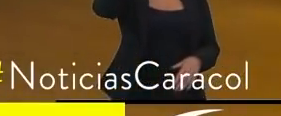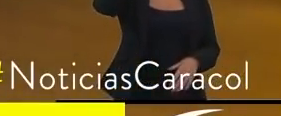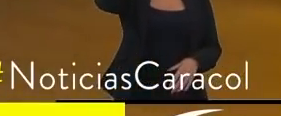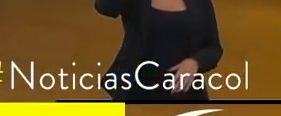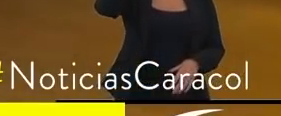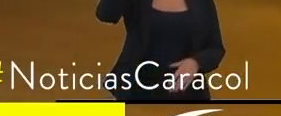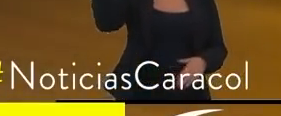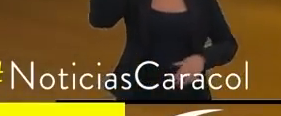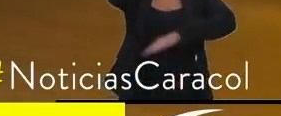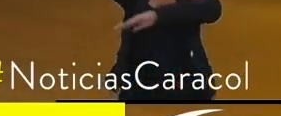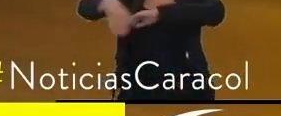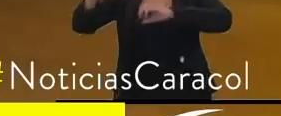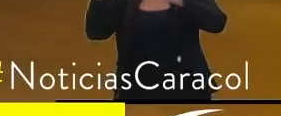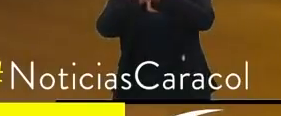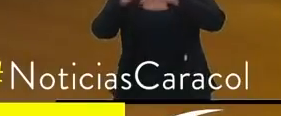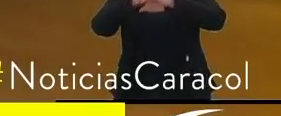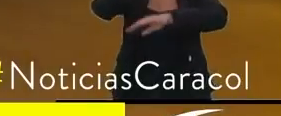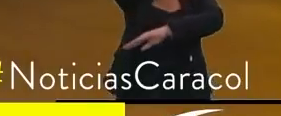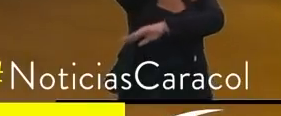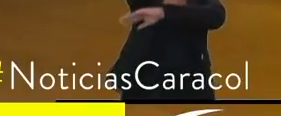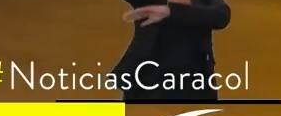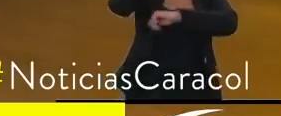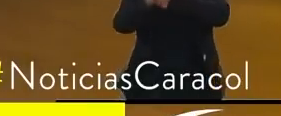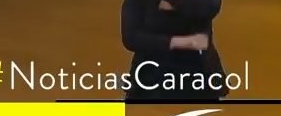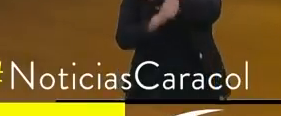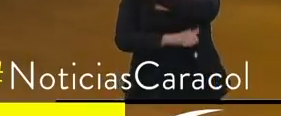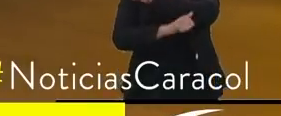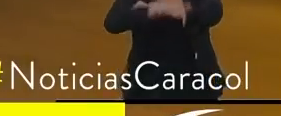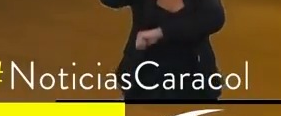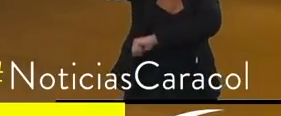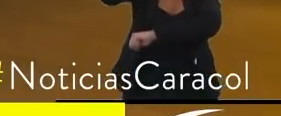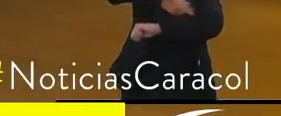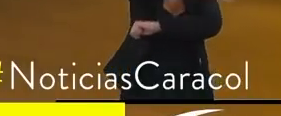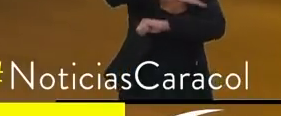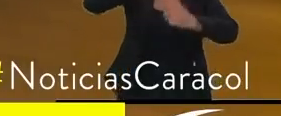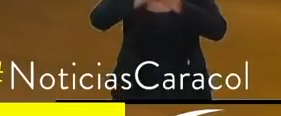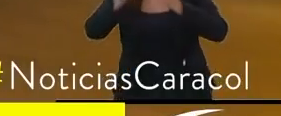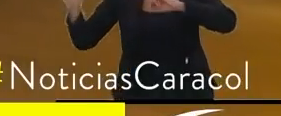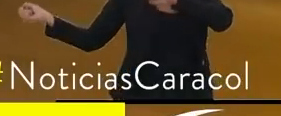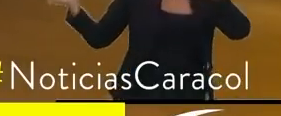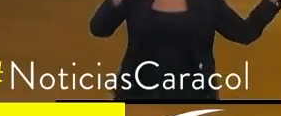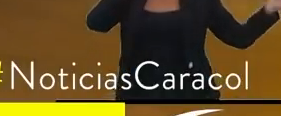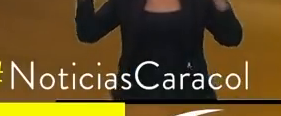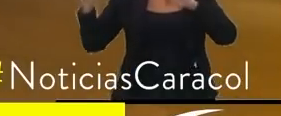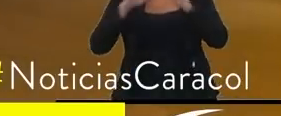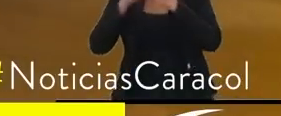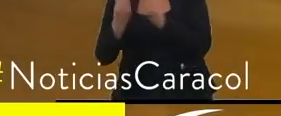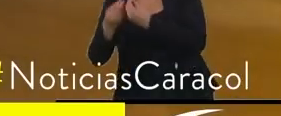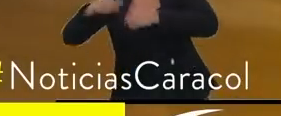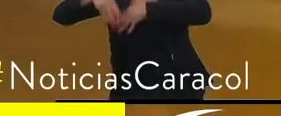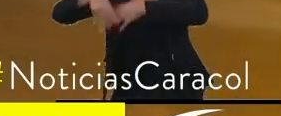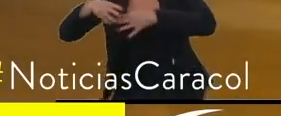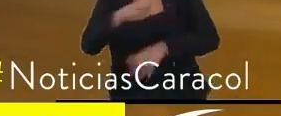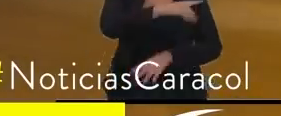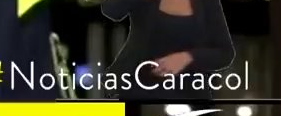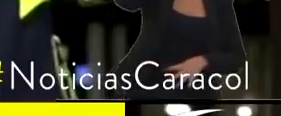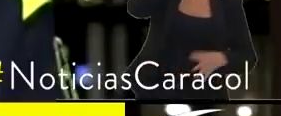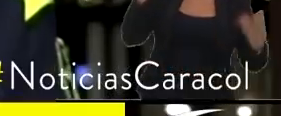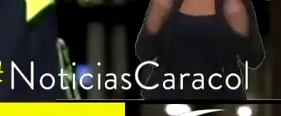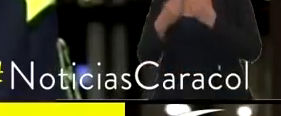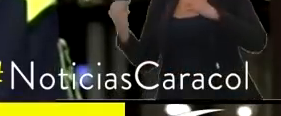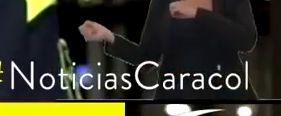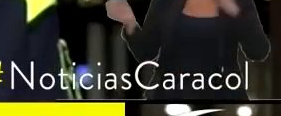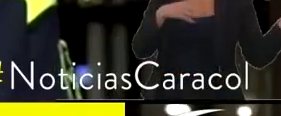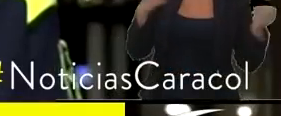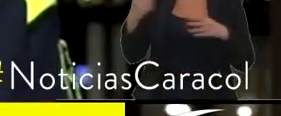sobre la avenida caracas con boyacá en este punto se dieron los enfrentamientos entre los manifestantes y la fuerza pública se